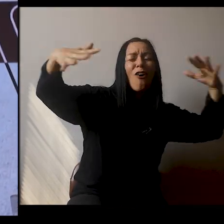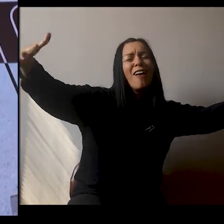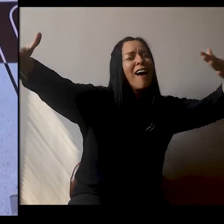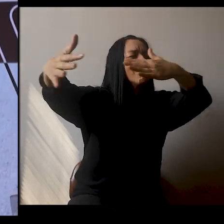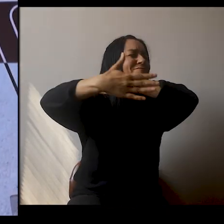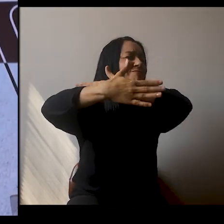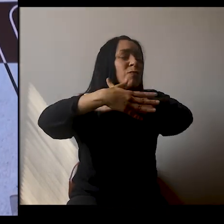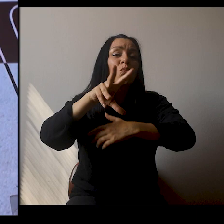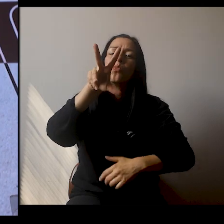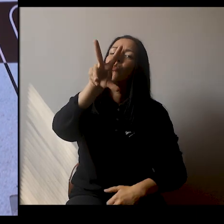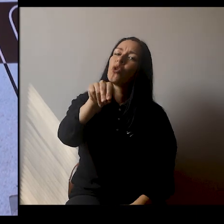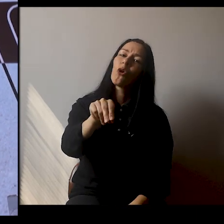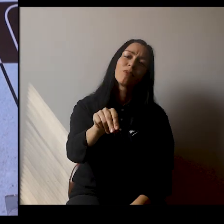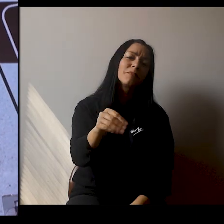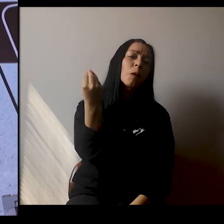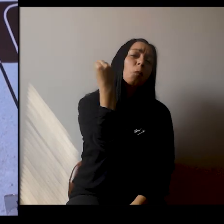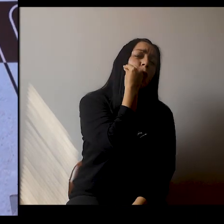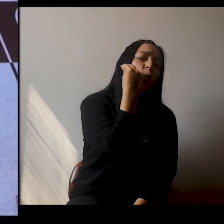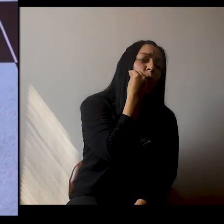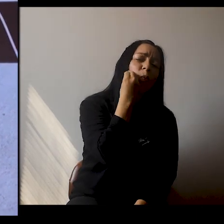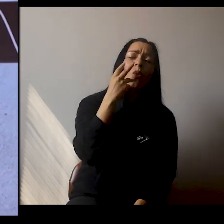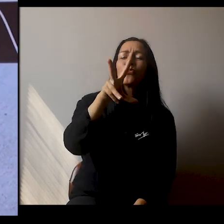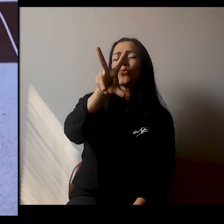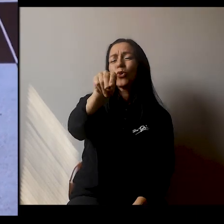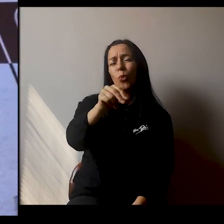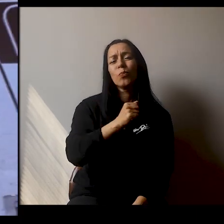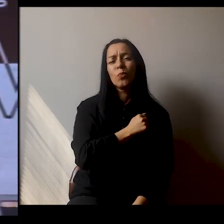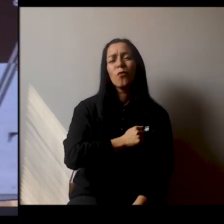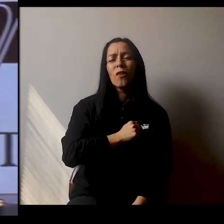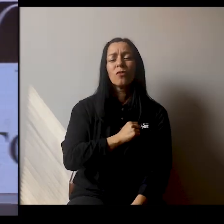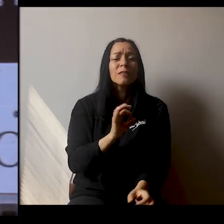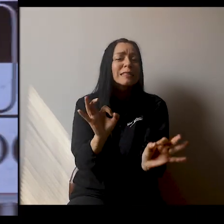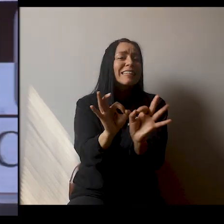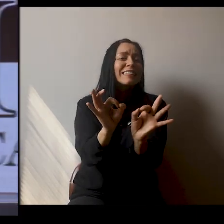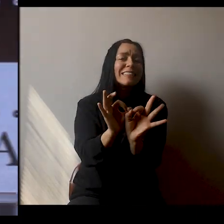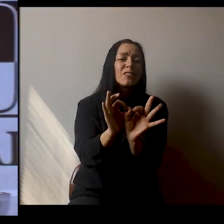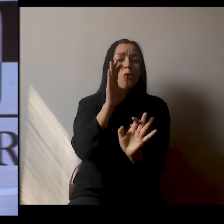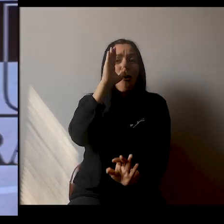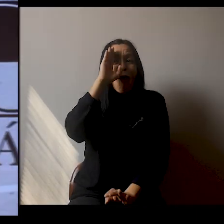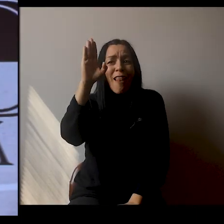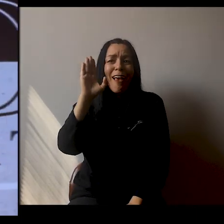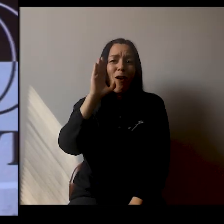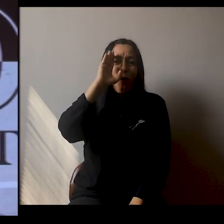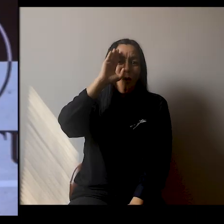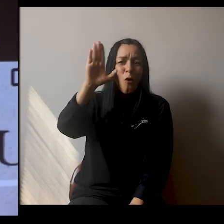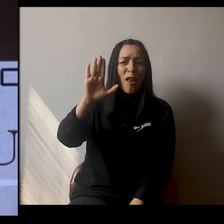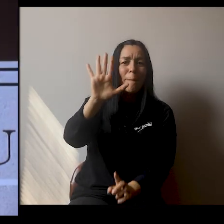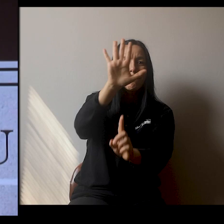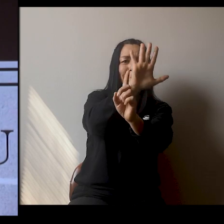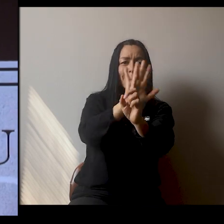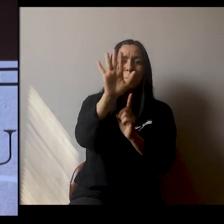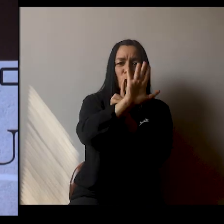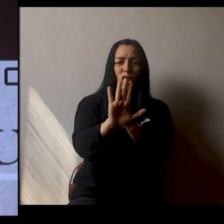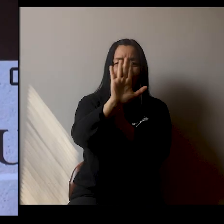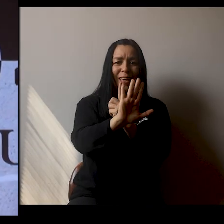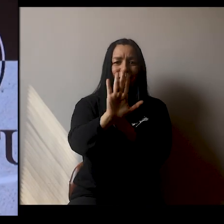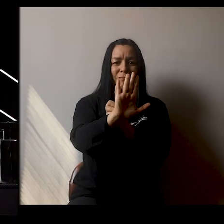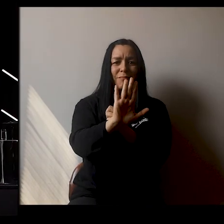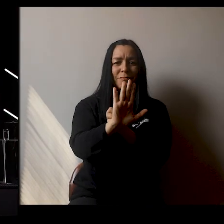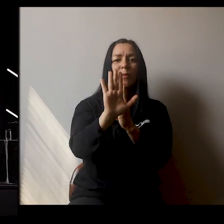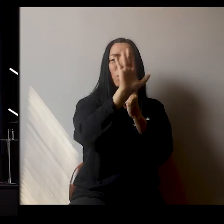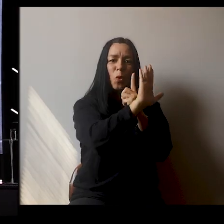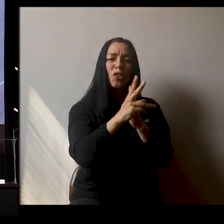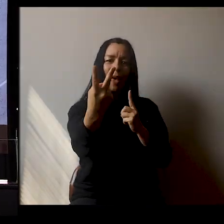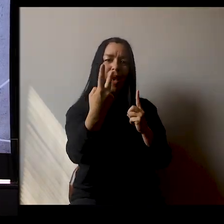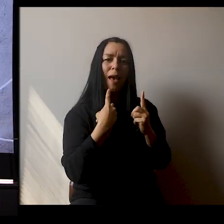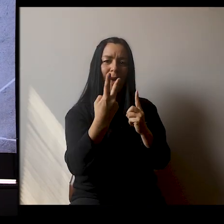Estamos acostumbrados a dar la mano. No vamos a abrazar, no vamos a besar. Simplemente para protegerlos a ellos